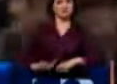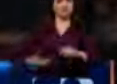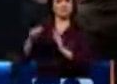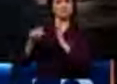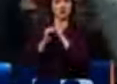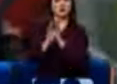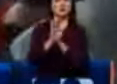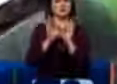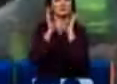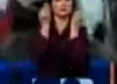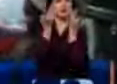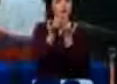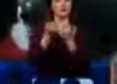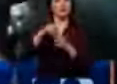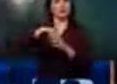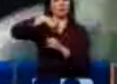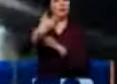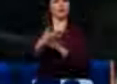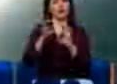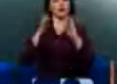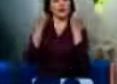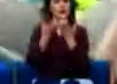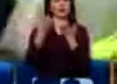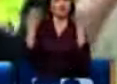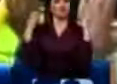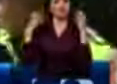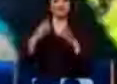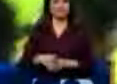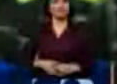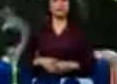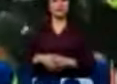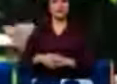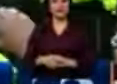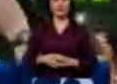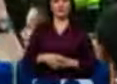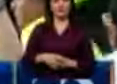y su familia a la salida del Olímpico Atahualpa.